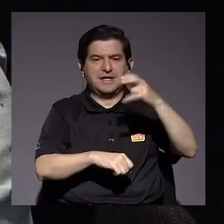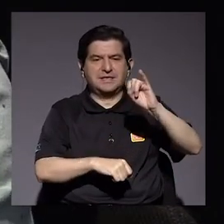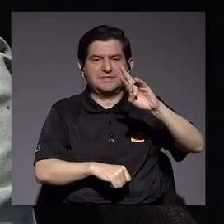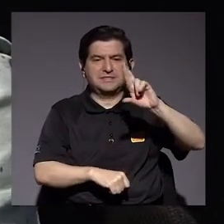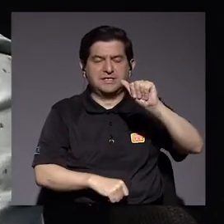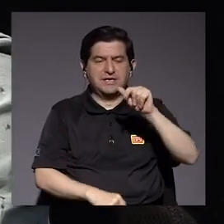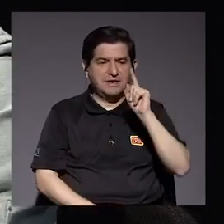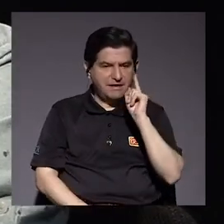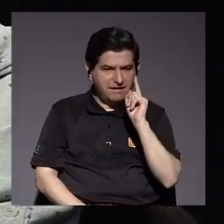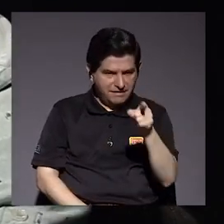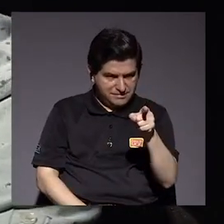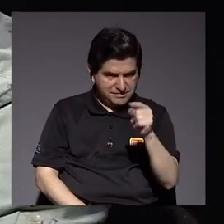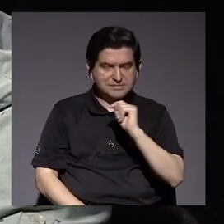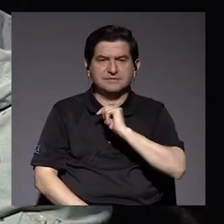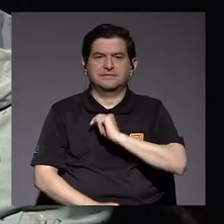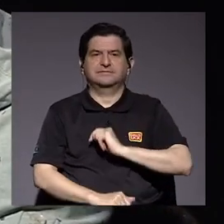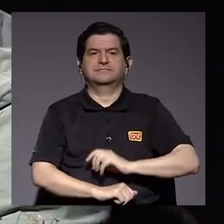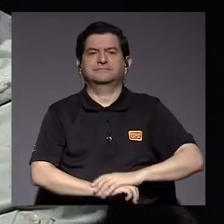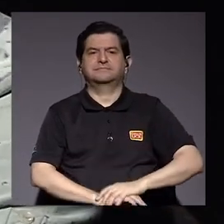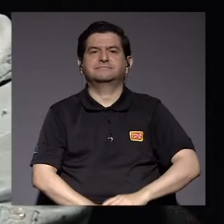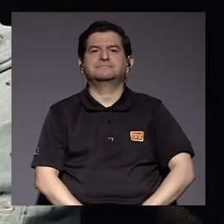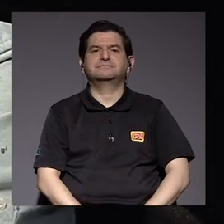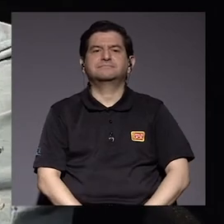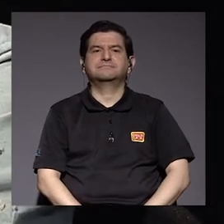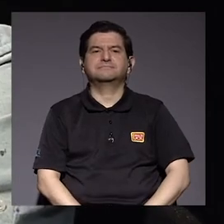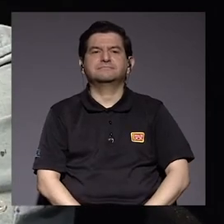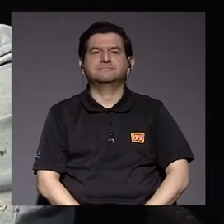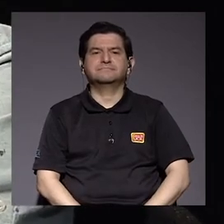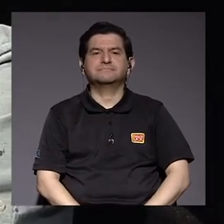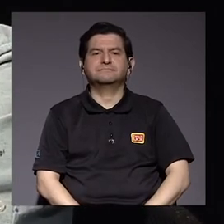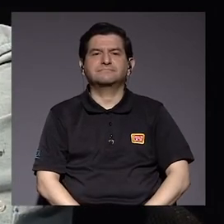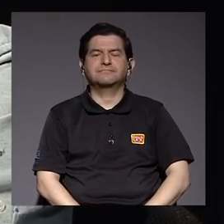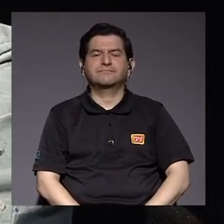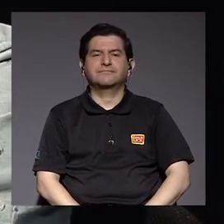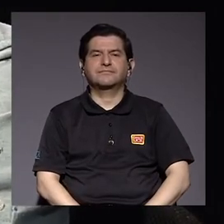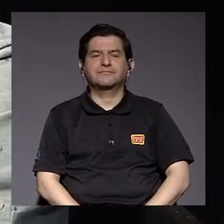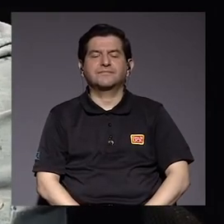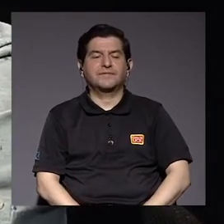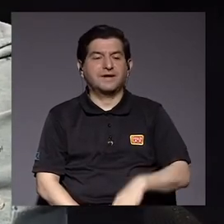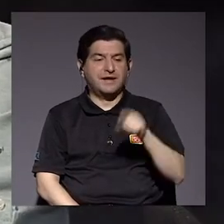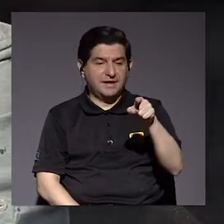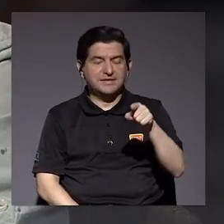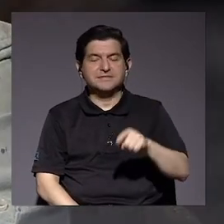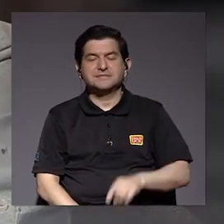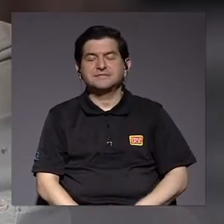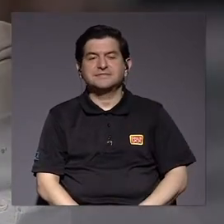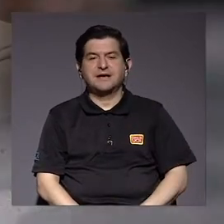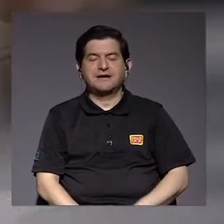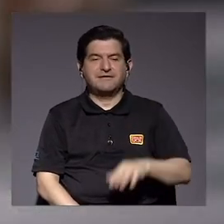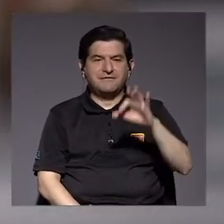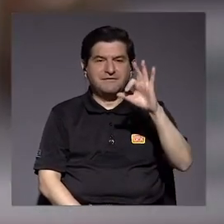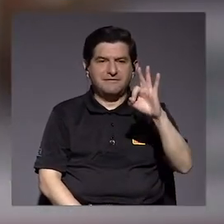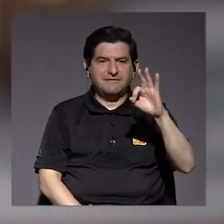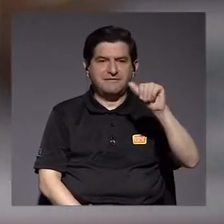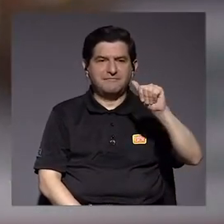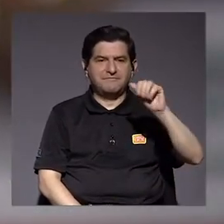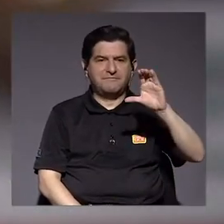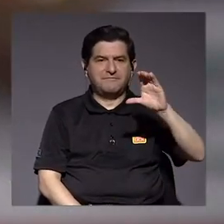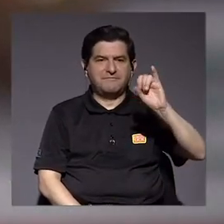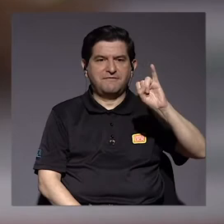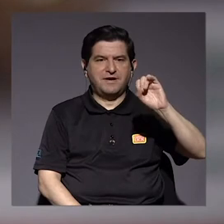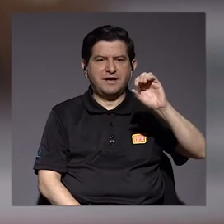de acá. Sí, esta es. Más chiquitita. Este es un Phaseolus microcarpus, es la especie microcarpus.